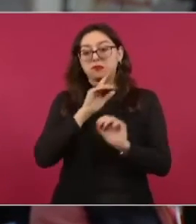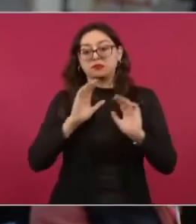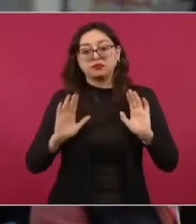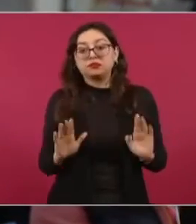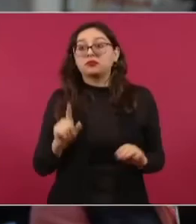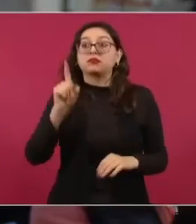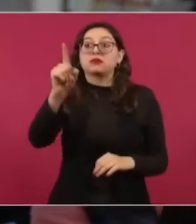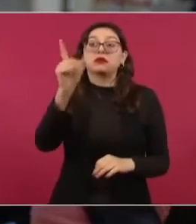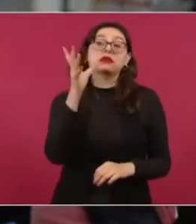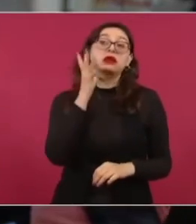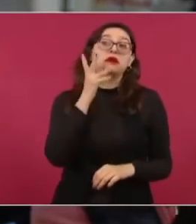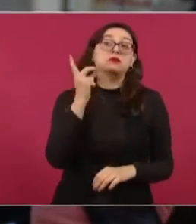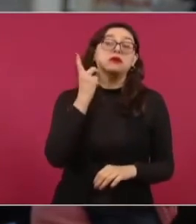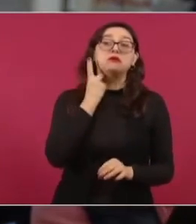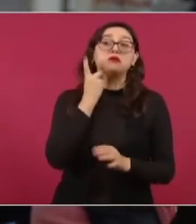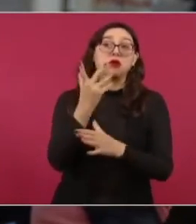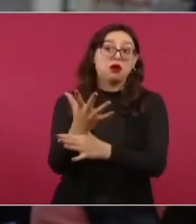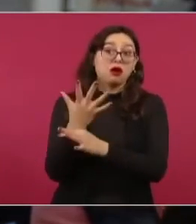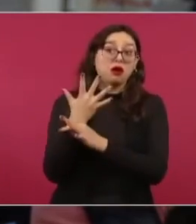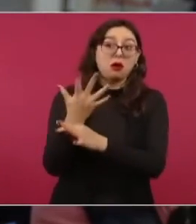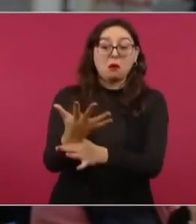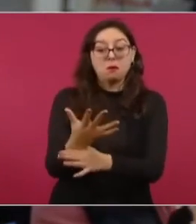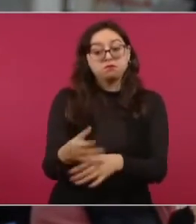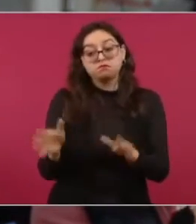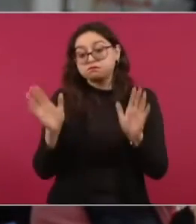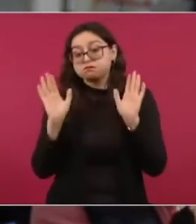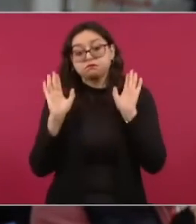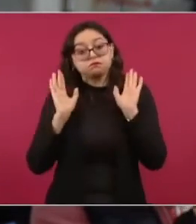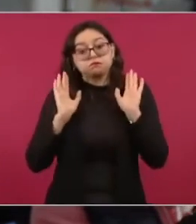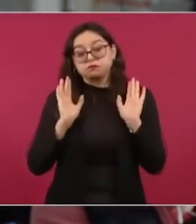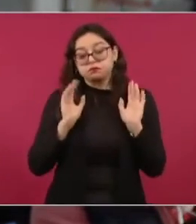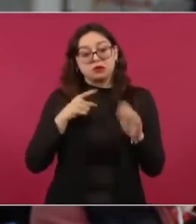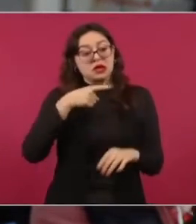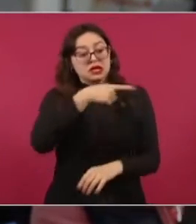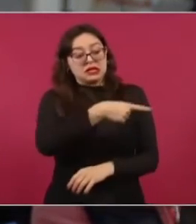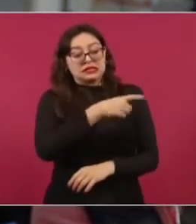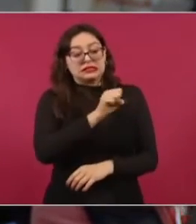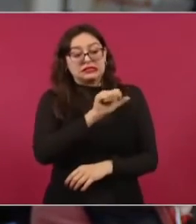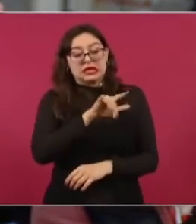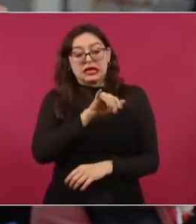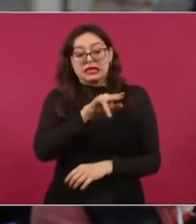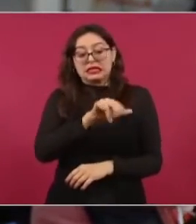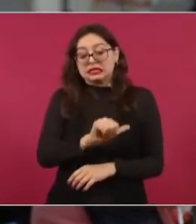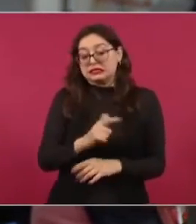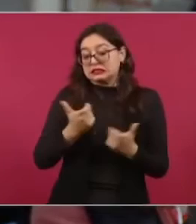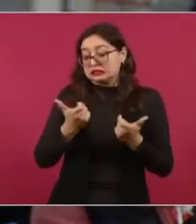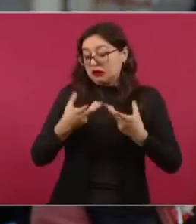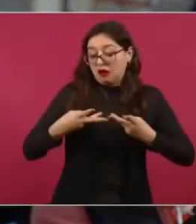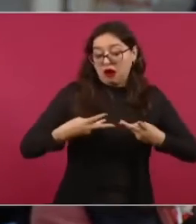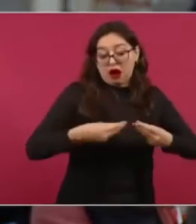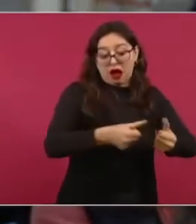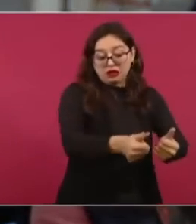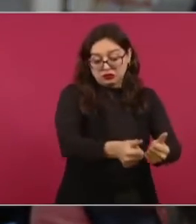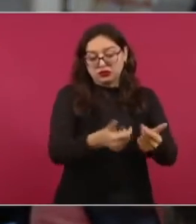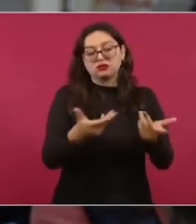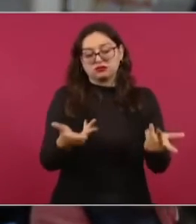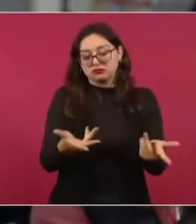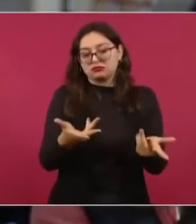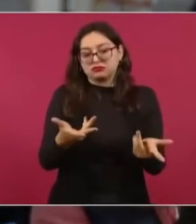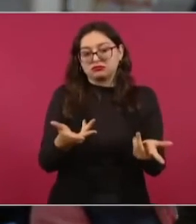que gastar en tal o cual cosa, y entonces Carlos Salinas lo que hizo con este dinero, y ya todos lo